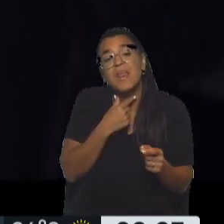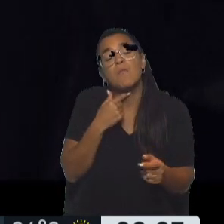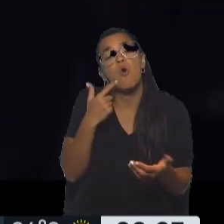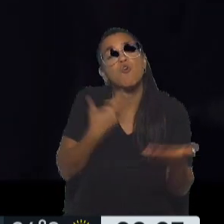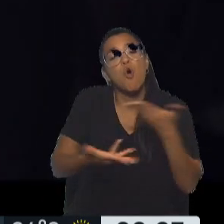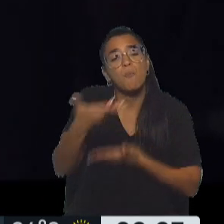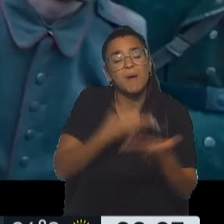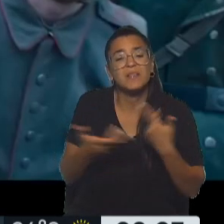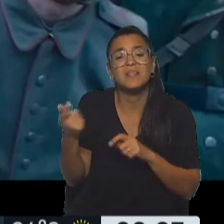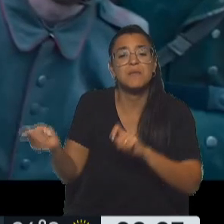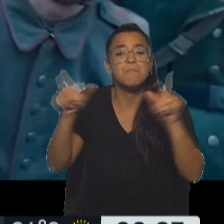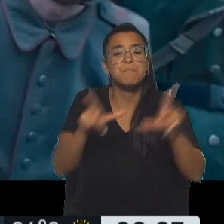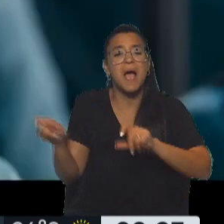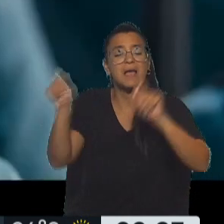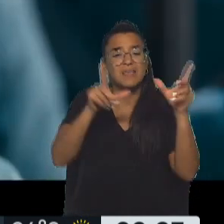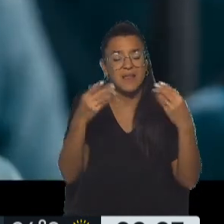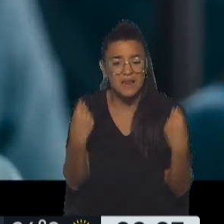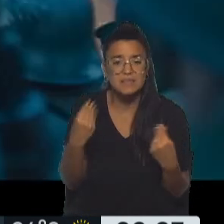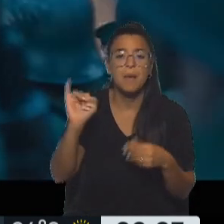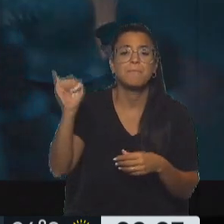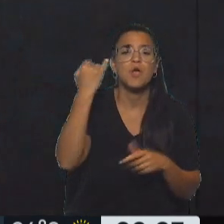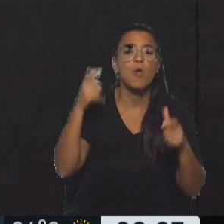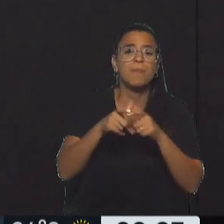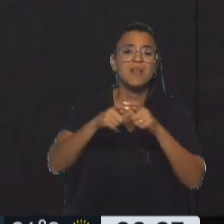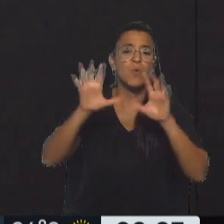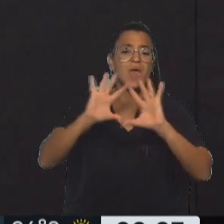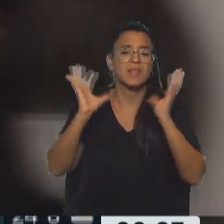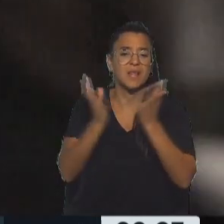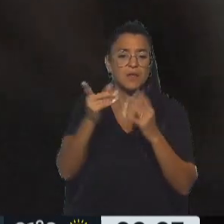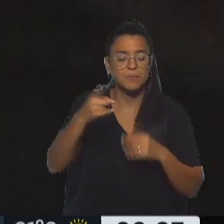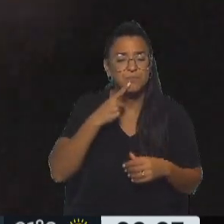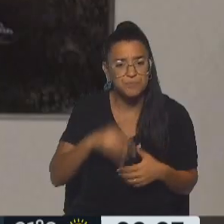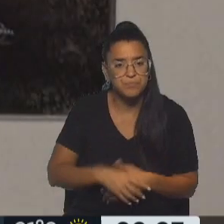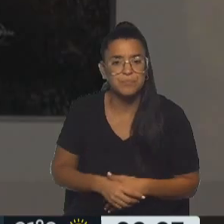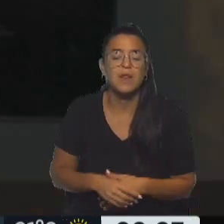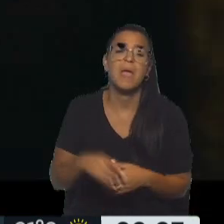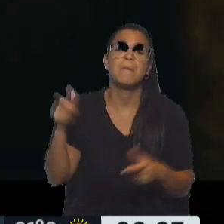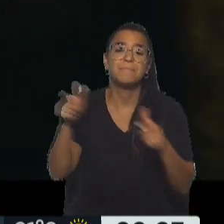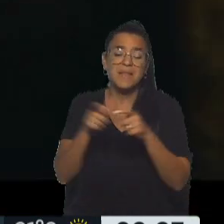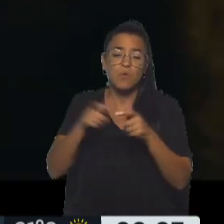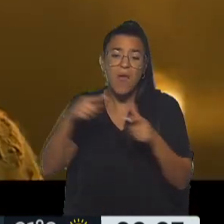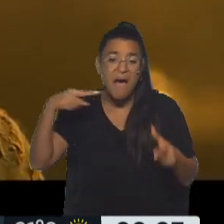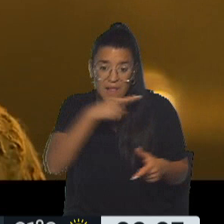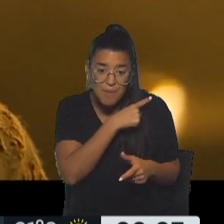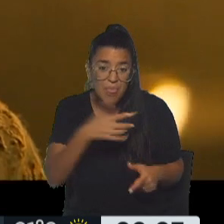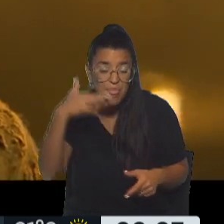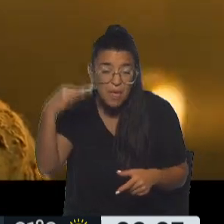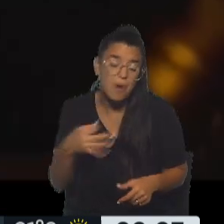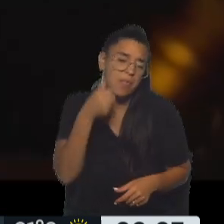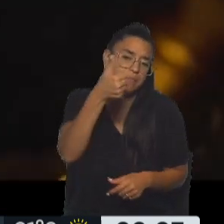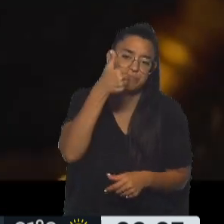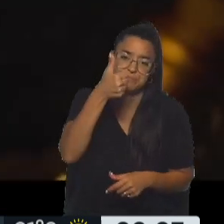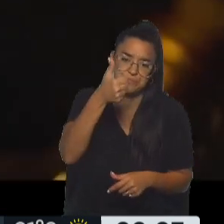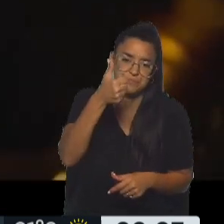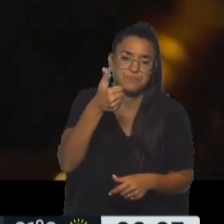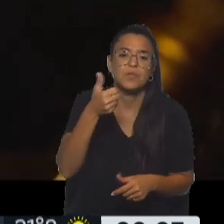tiene que ver con las imágenes para el rubro Mejor Película Internacional. La película alemana es realmente una maravilla en